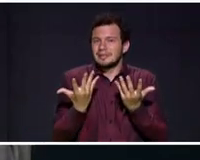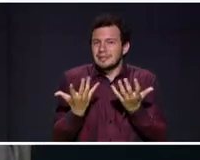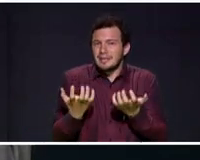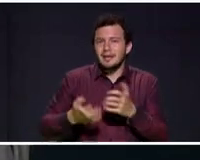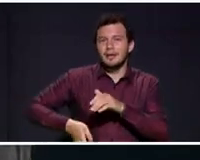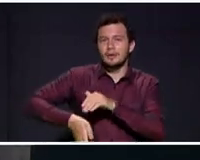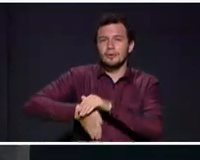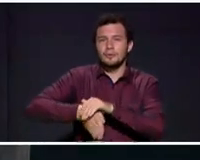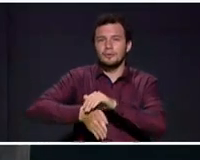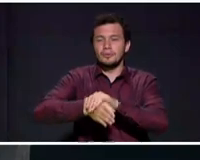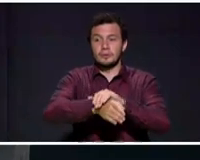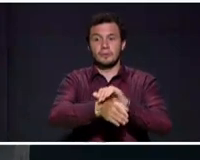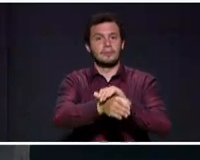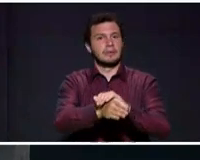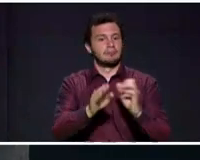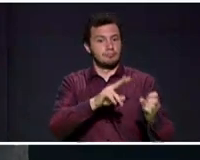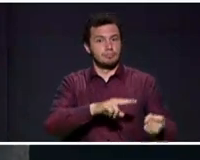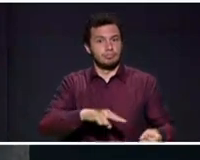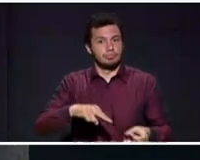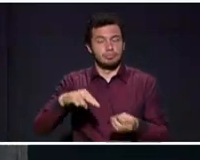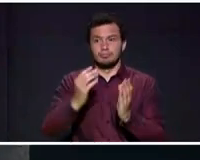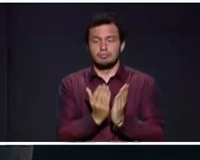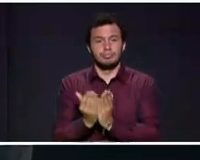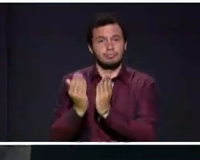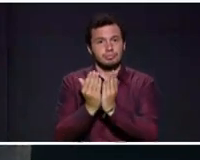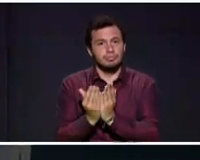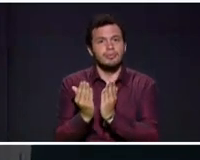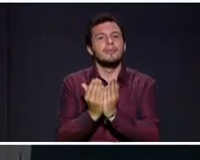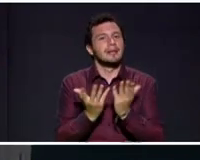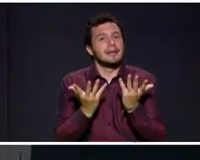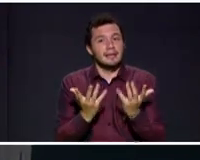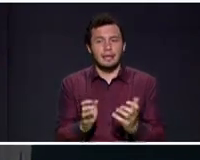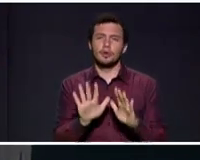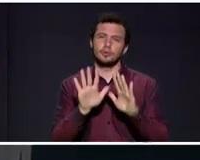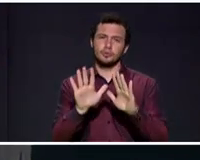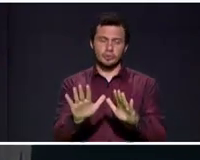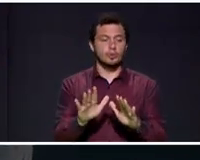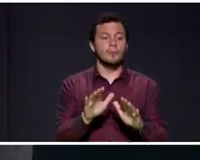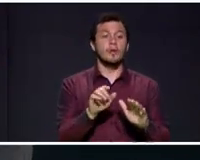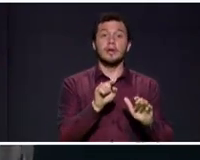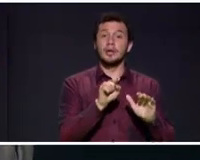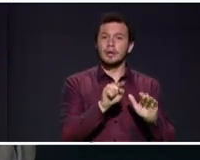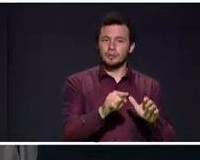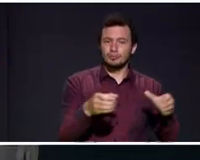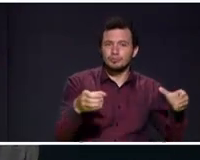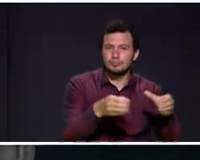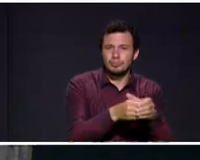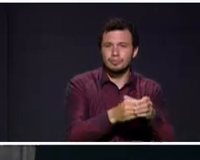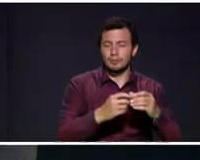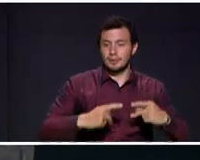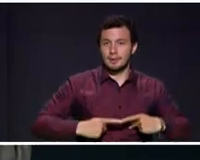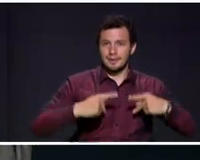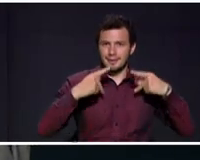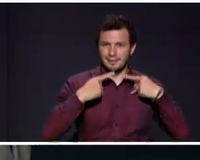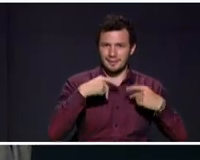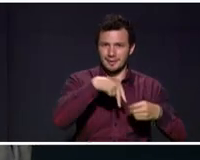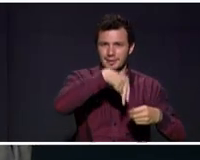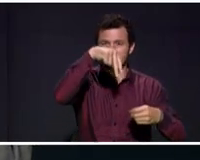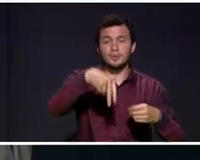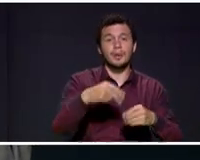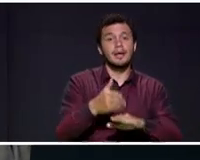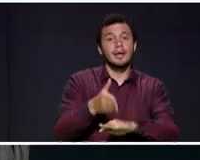superior esto se logra desde un concepto de núcleos de vida ciudadana subregional en donde obviamente la conexión que ya proponíamos